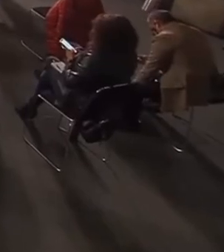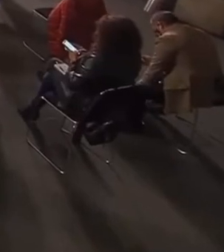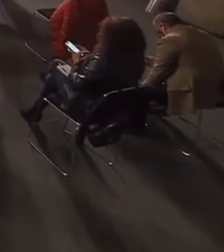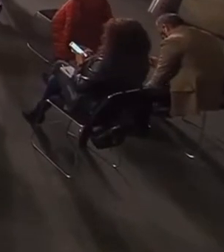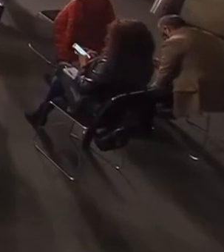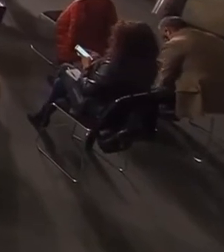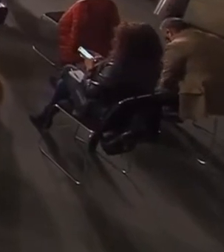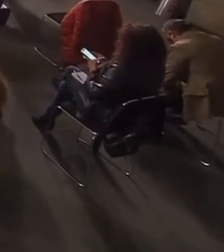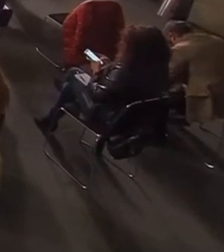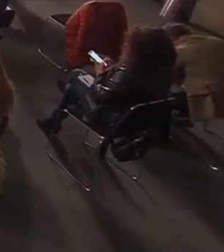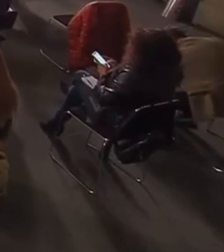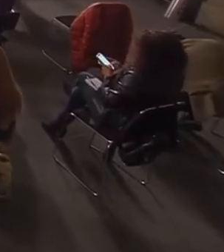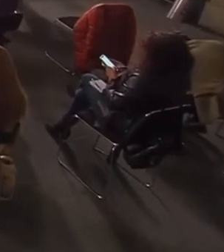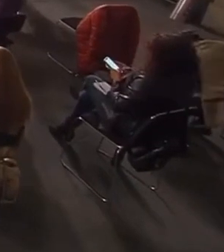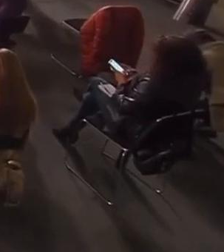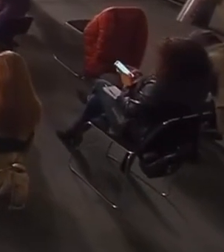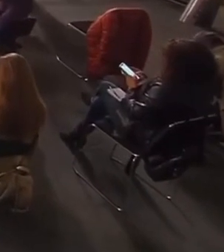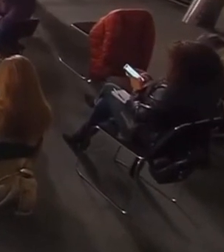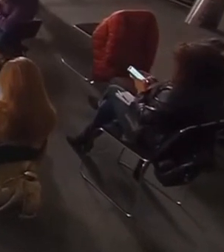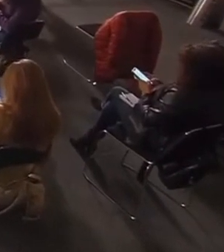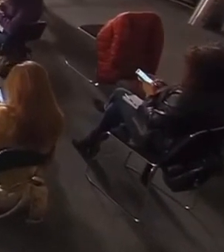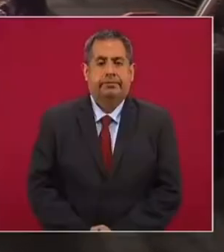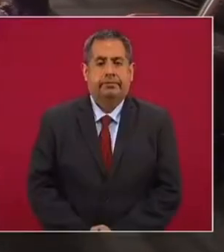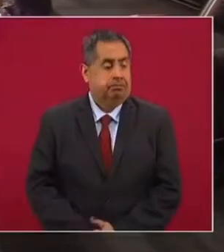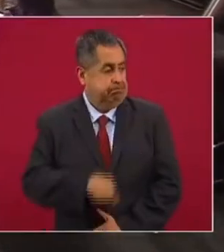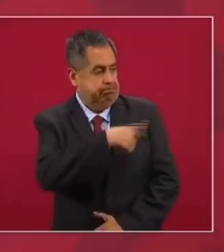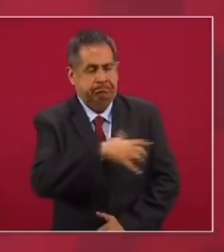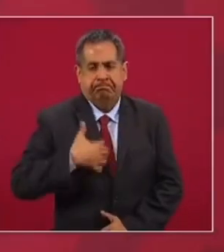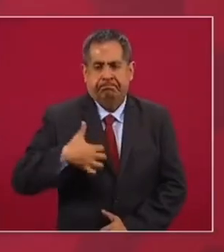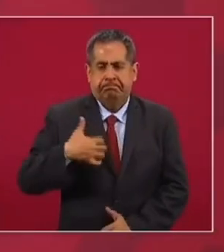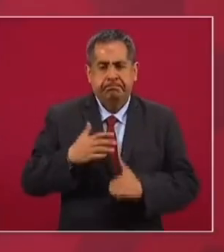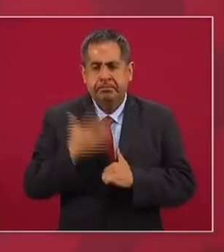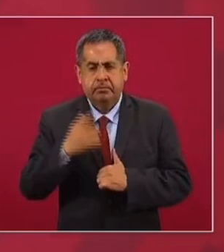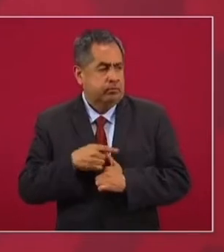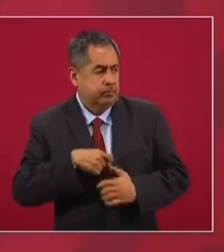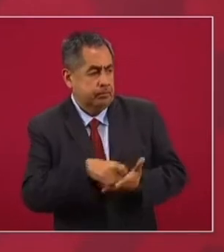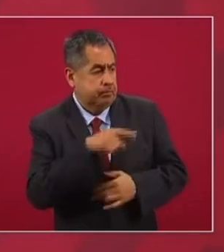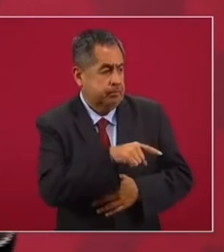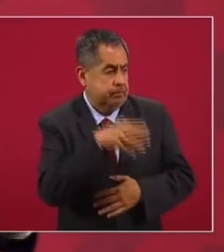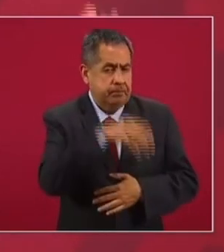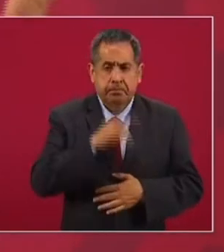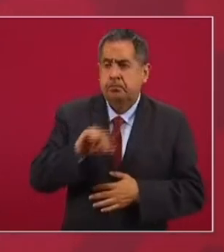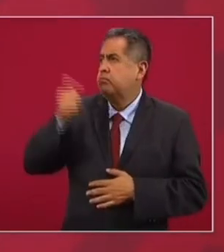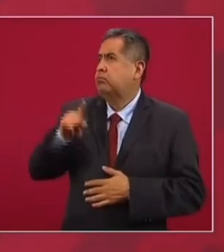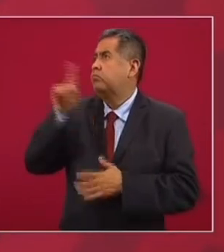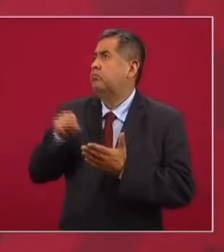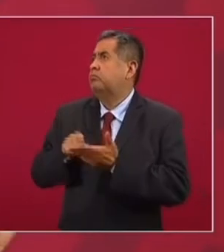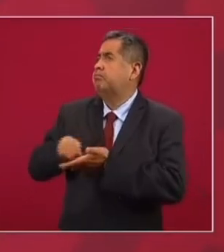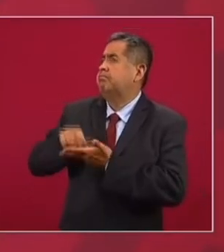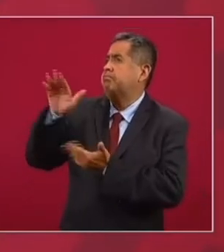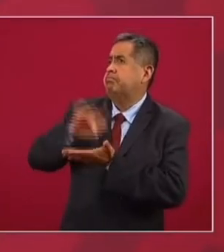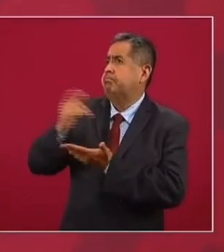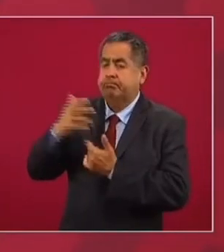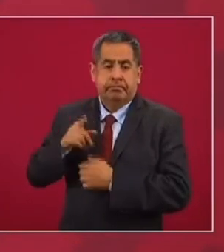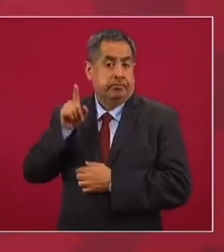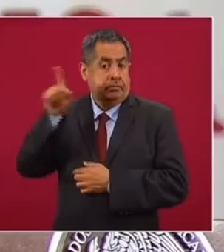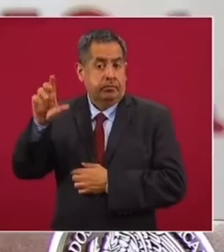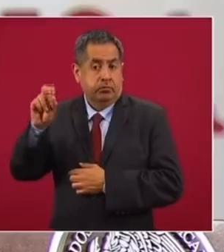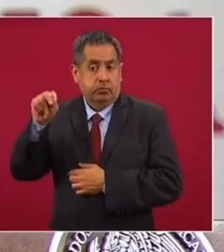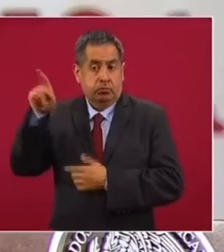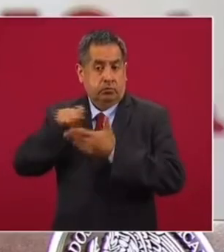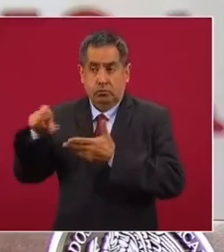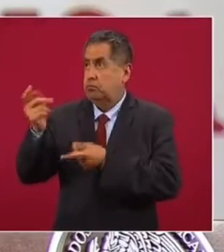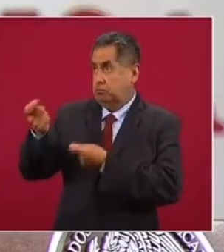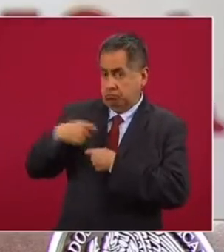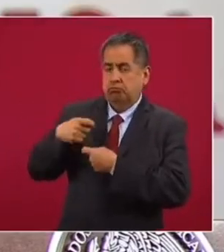por comprar los medicamentos en el extranjero. Ya se lanzó esa convocatoria. Es la ONU la que va a comprar los medicamentos. Y no